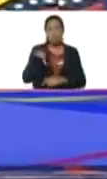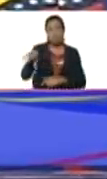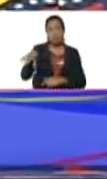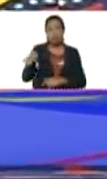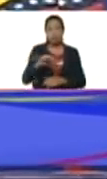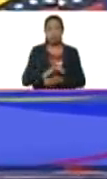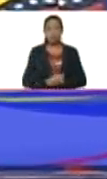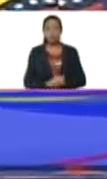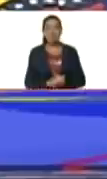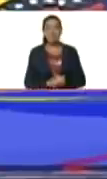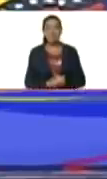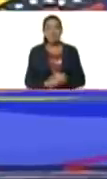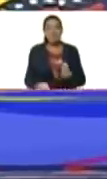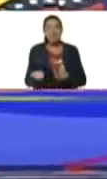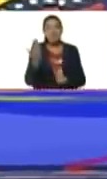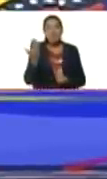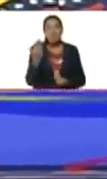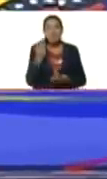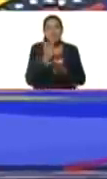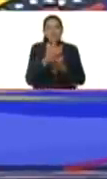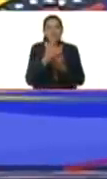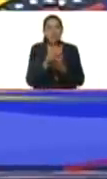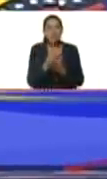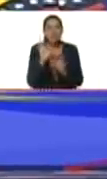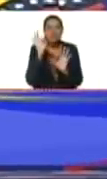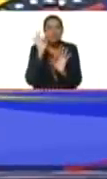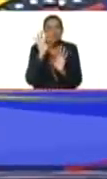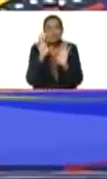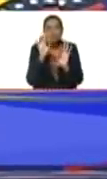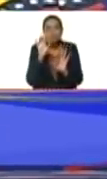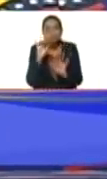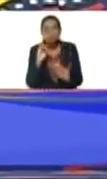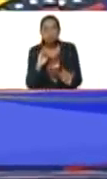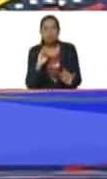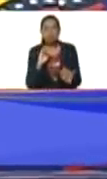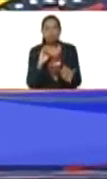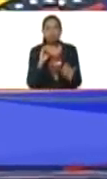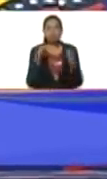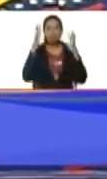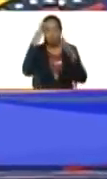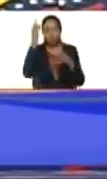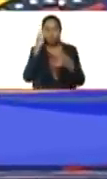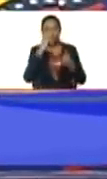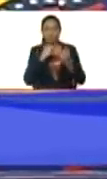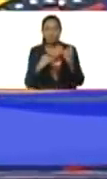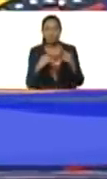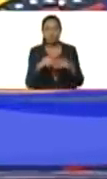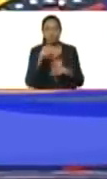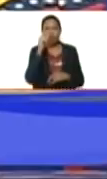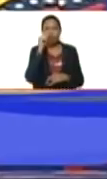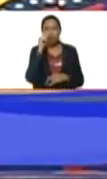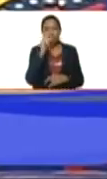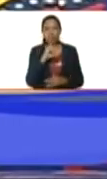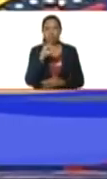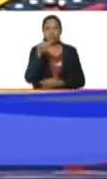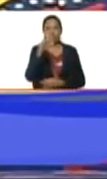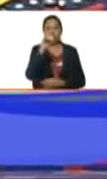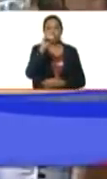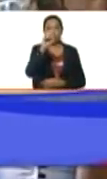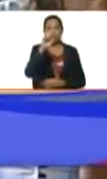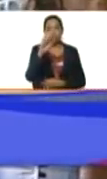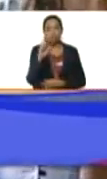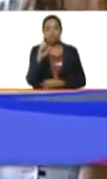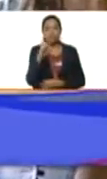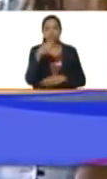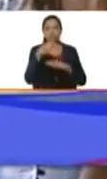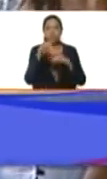Y además, muy importante, siempre los tips al cierre. Confidencial al cierre, José Vicente remata con